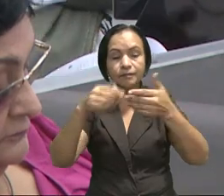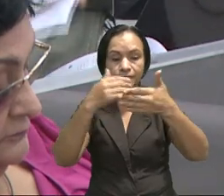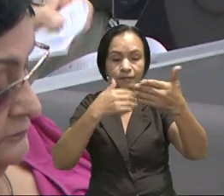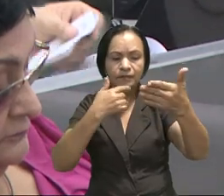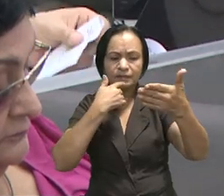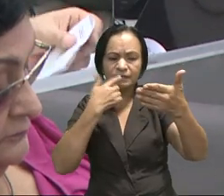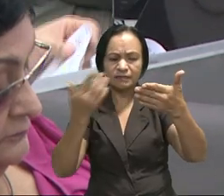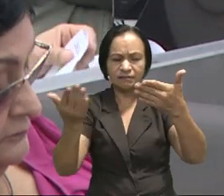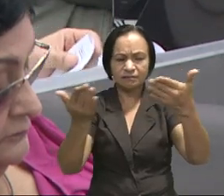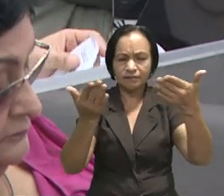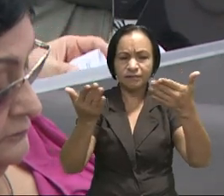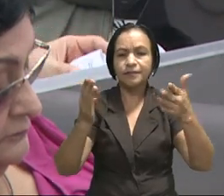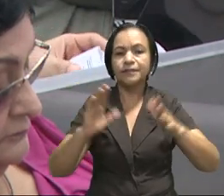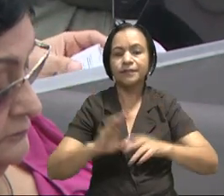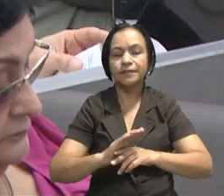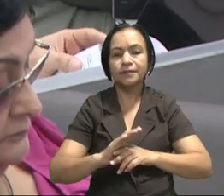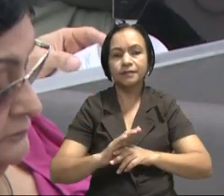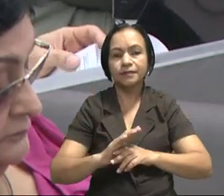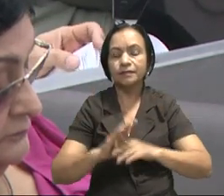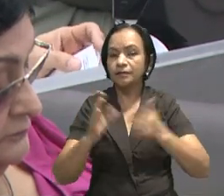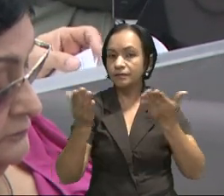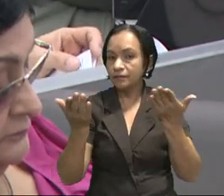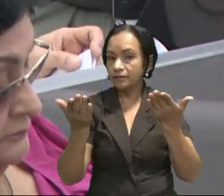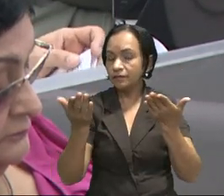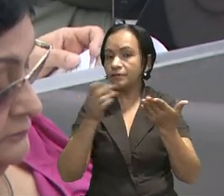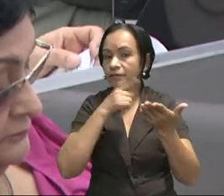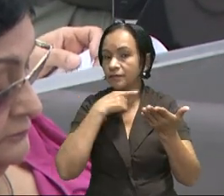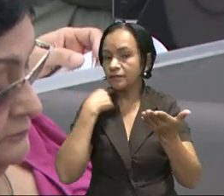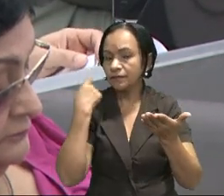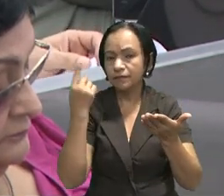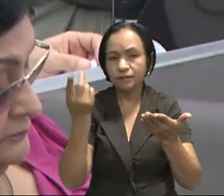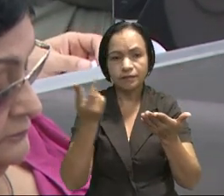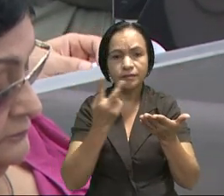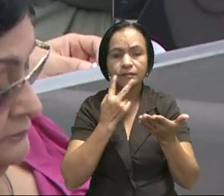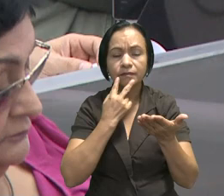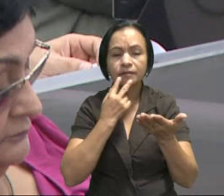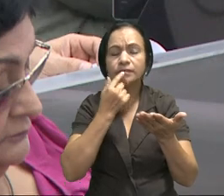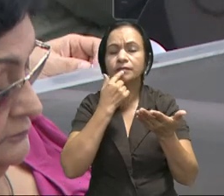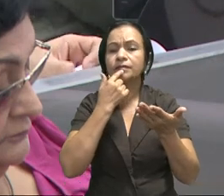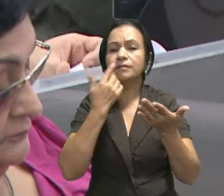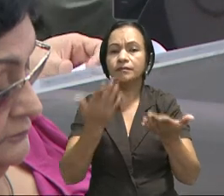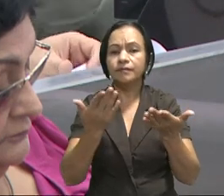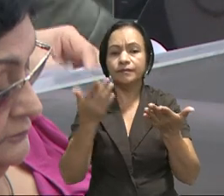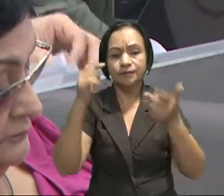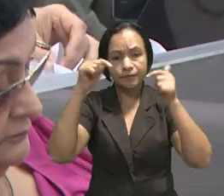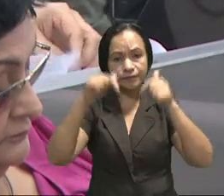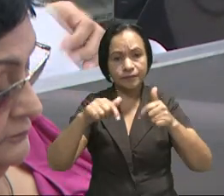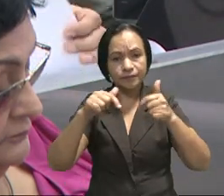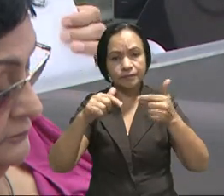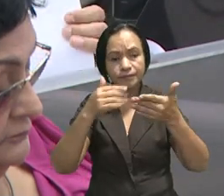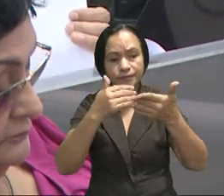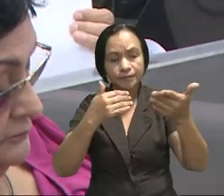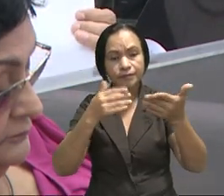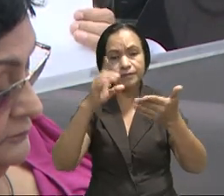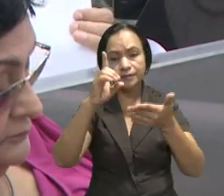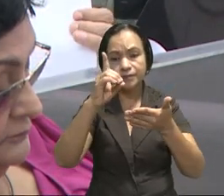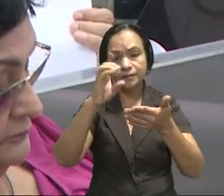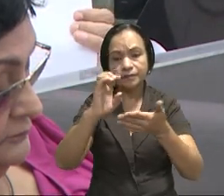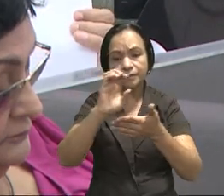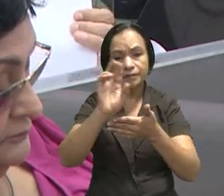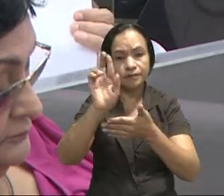dictamen. Nada más alejado de la realidad, por cuanto este